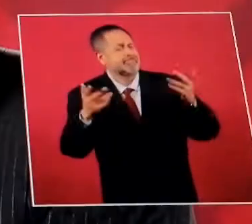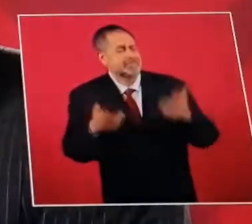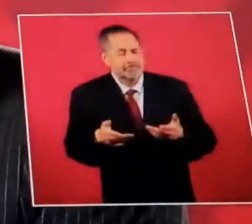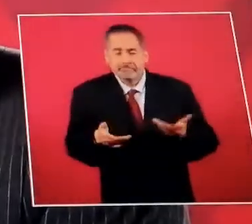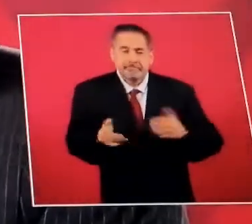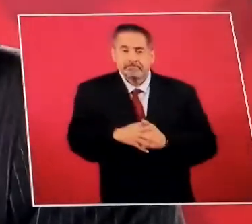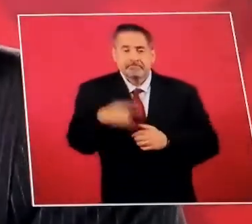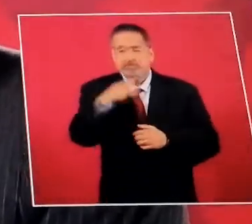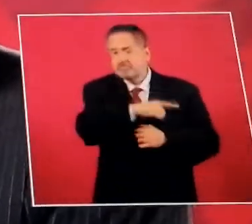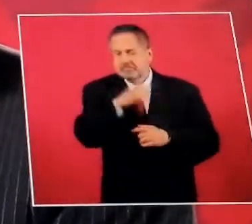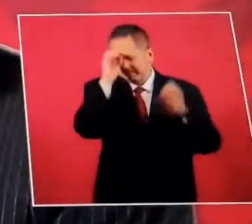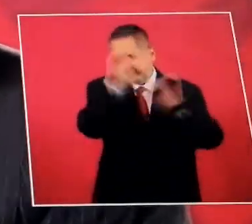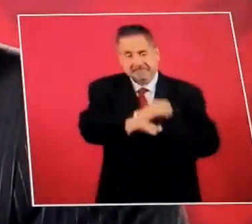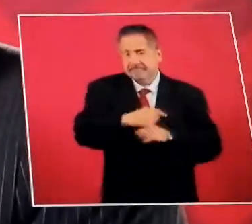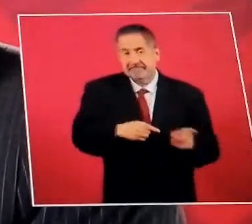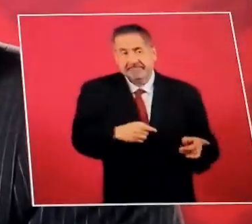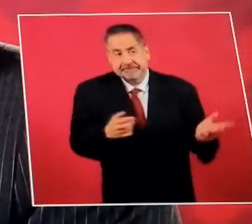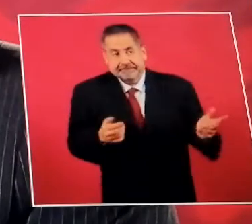en una actitud